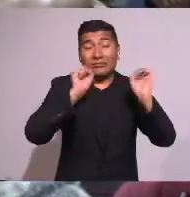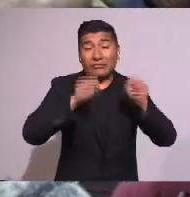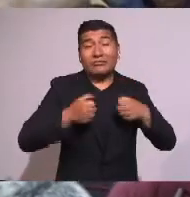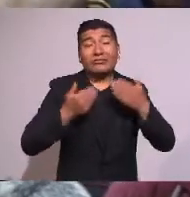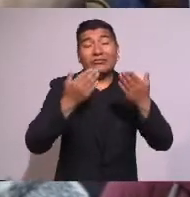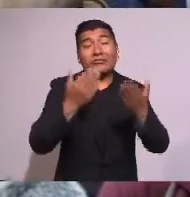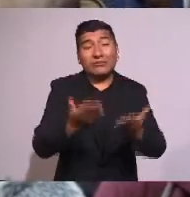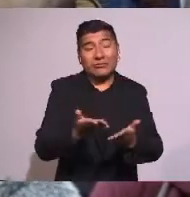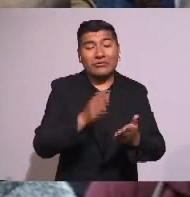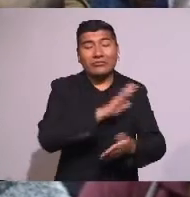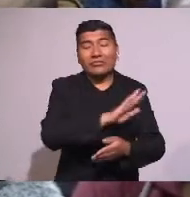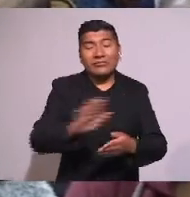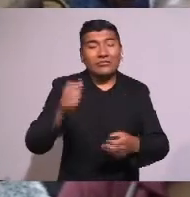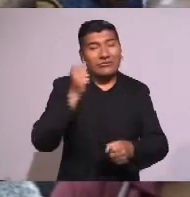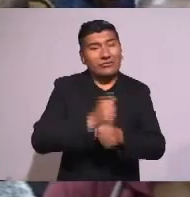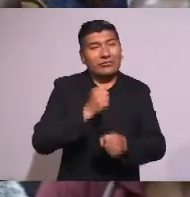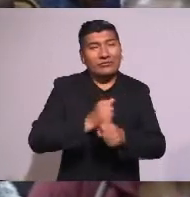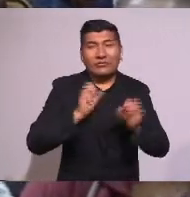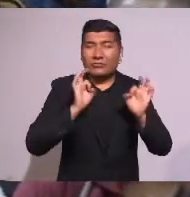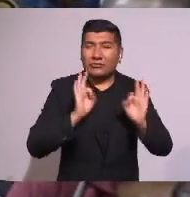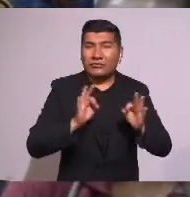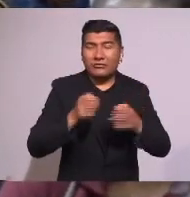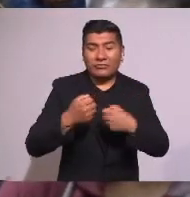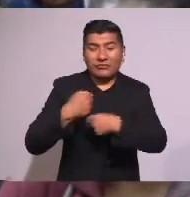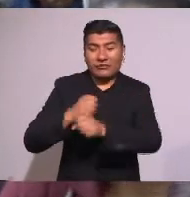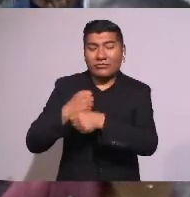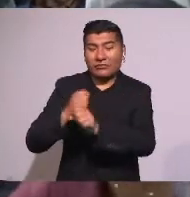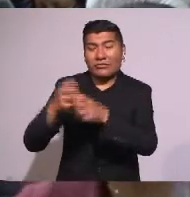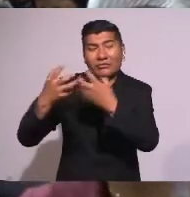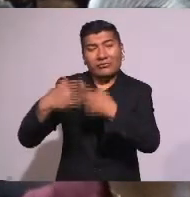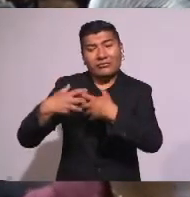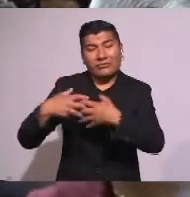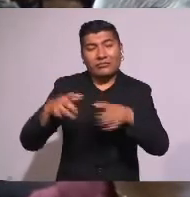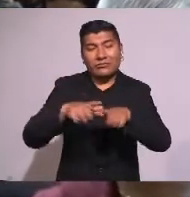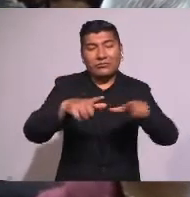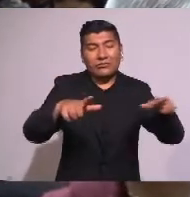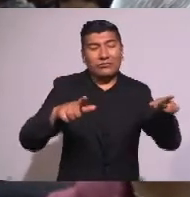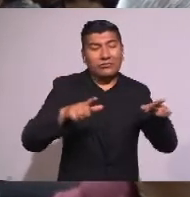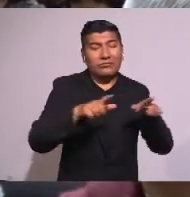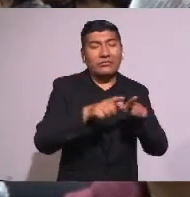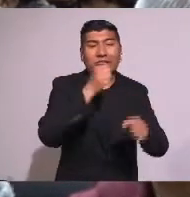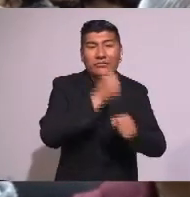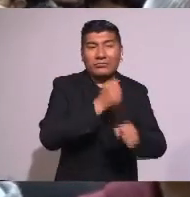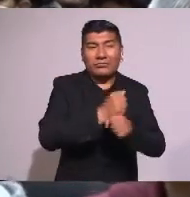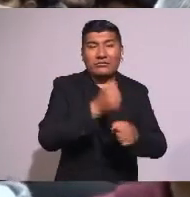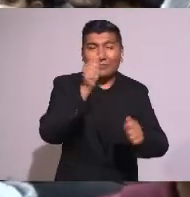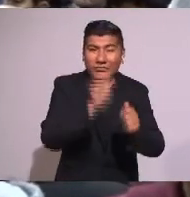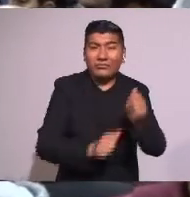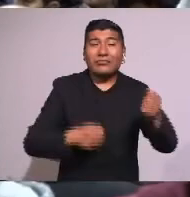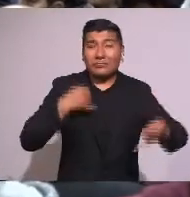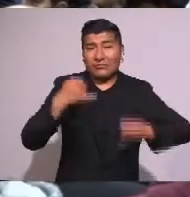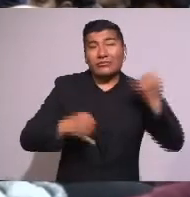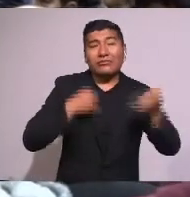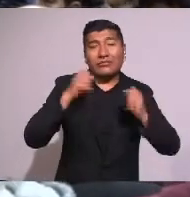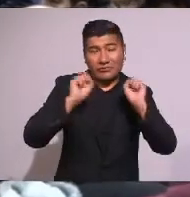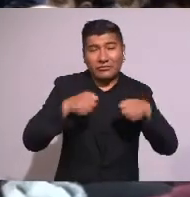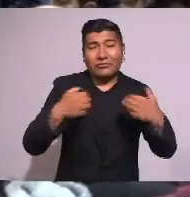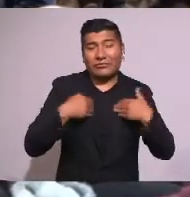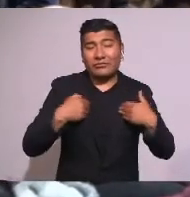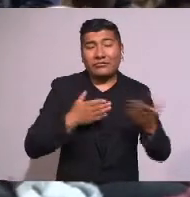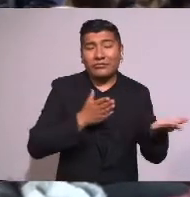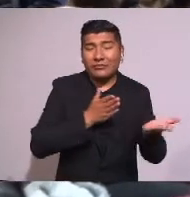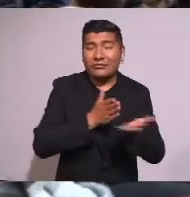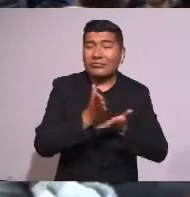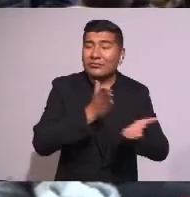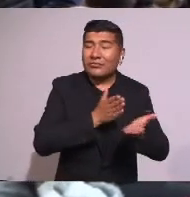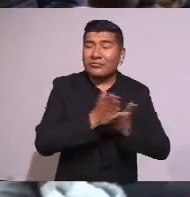ofrecer calidad de trabajo, creando empresas y puestos de trabajo donde cada joven pueda tener el derecho